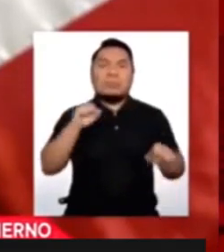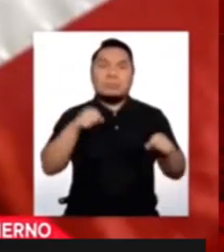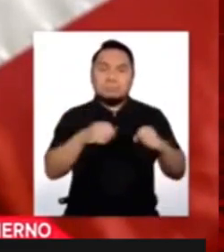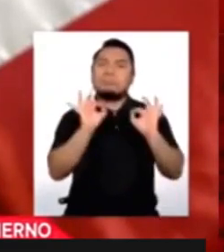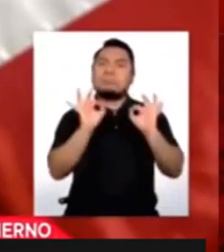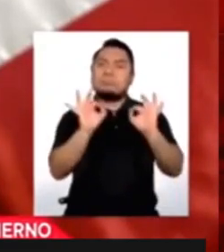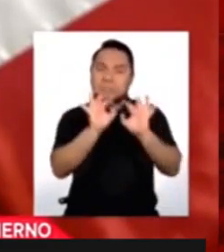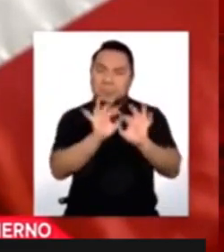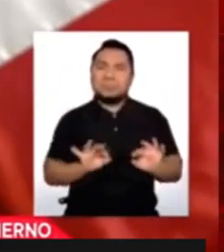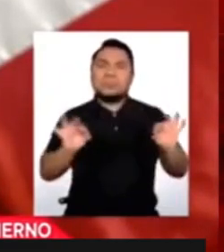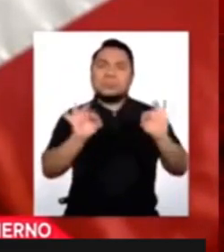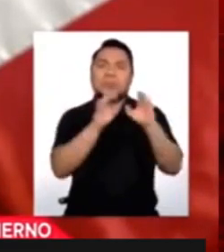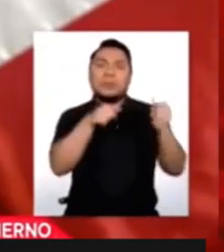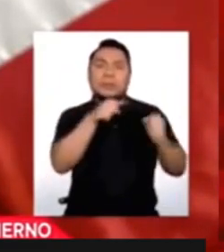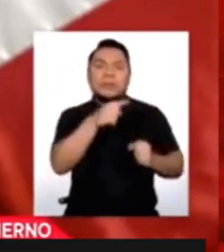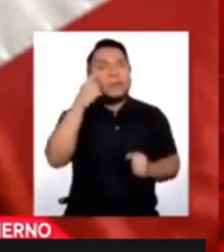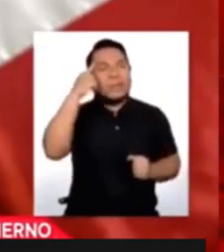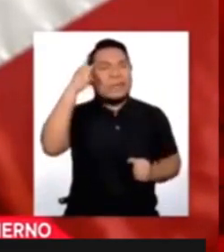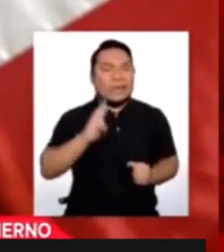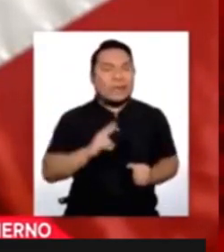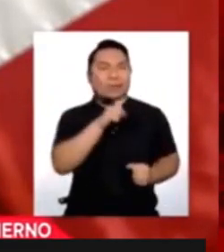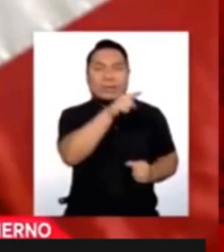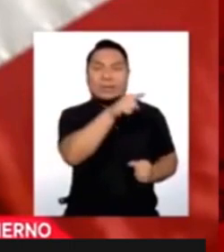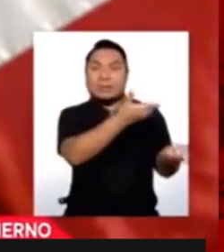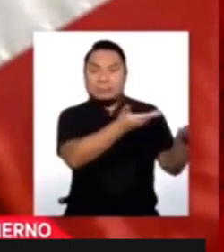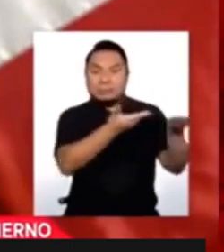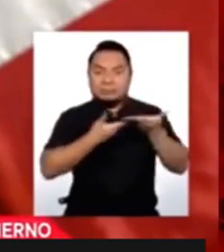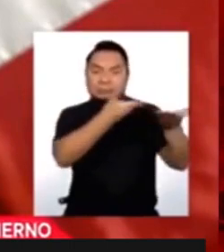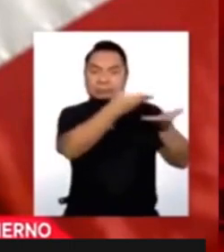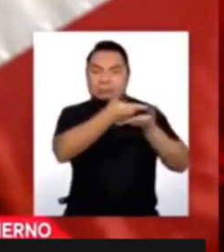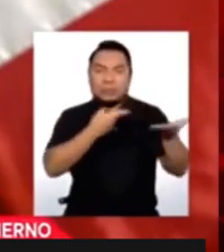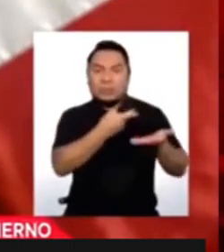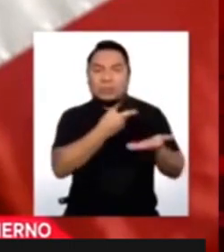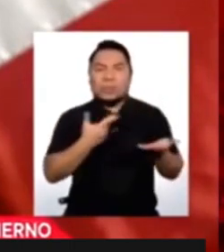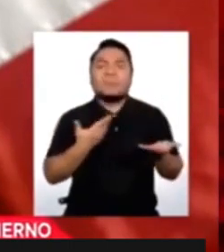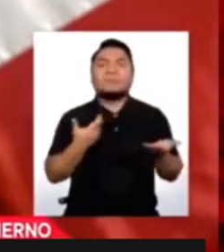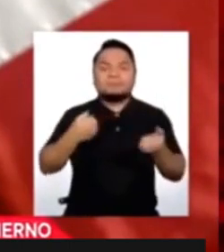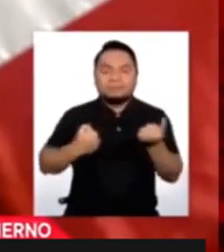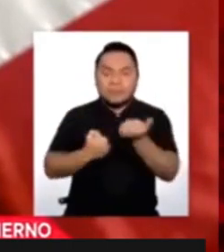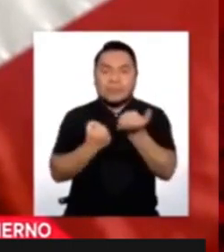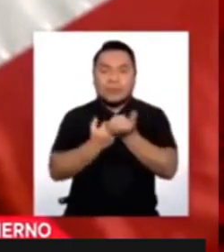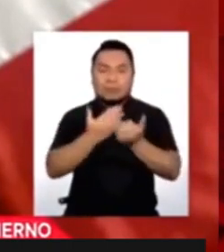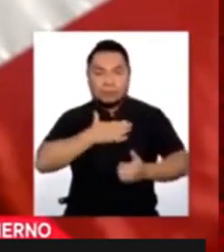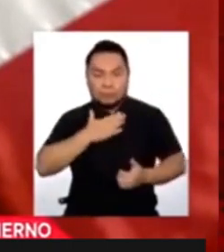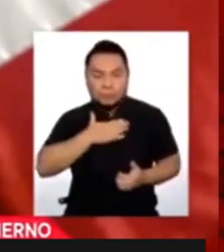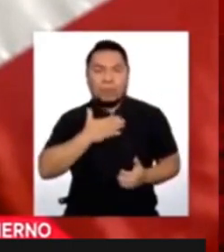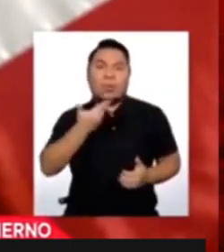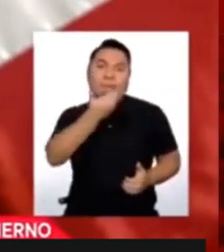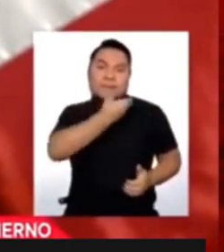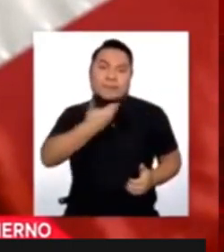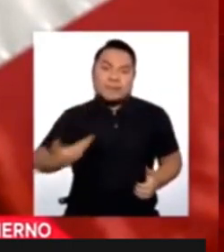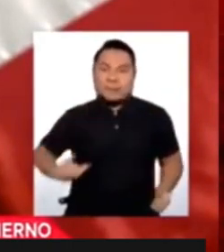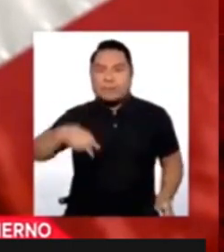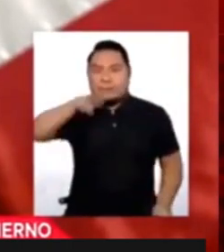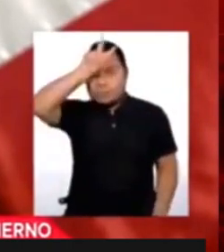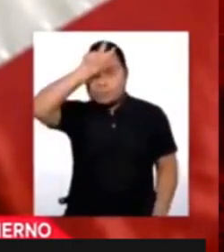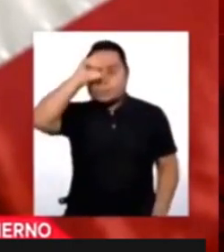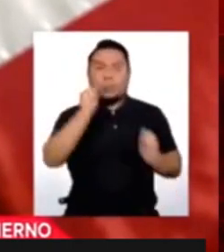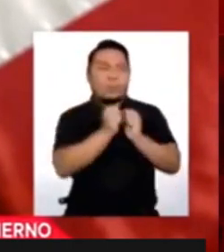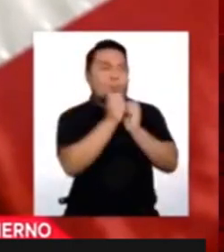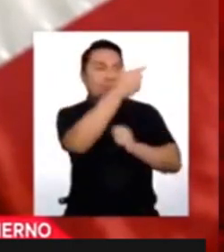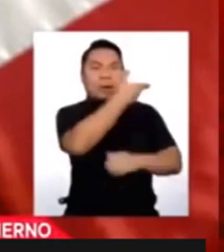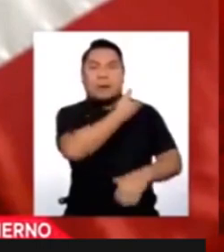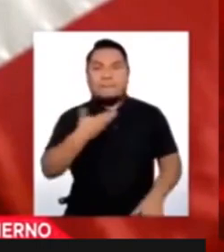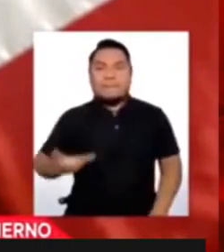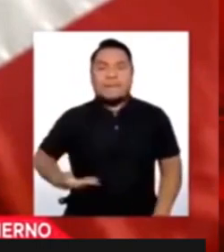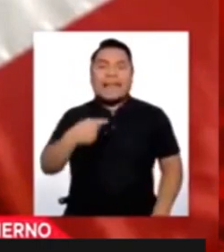los resultados de este compromiso asumido por ambos presidentes, quien habla en mi condición de presidente del Perú como